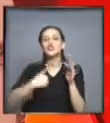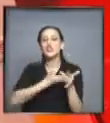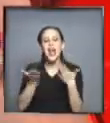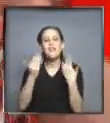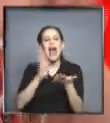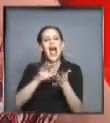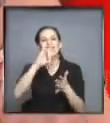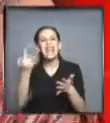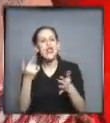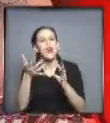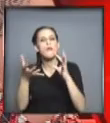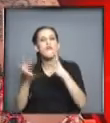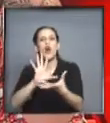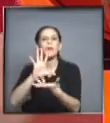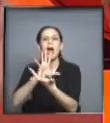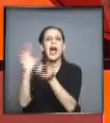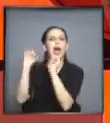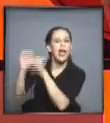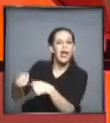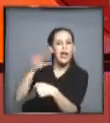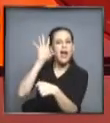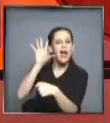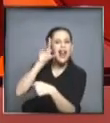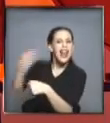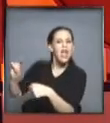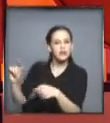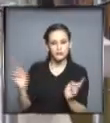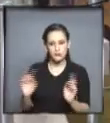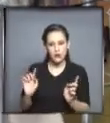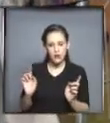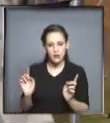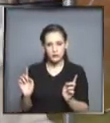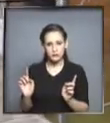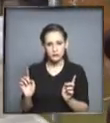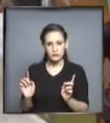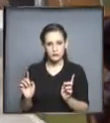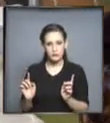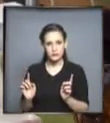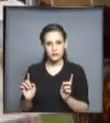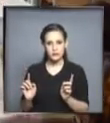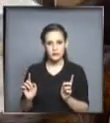Estado como si fuera alguien ajeno que el viene Estado de la es el soberano. El Estado es el soberano. Y acá el soberano es el bahiano.